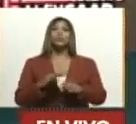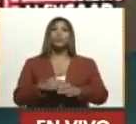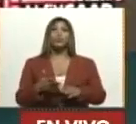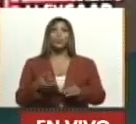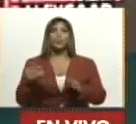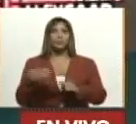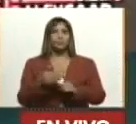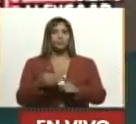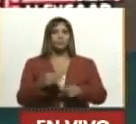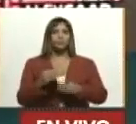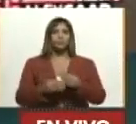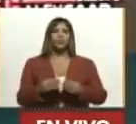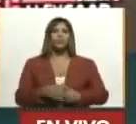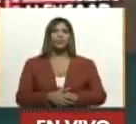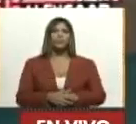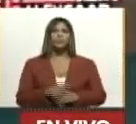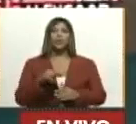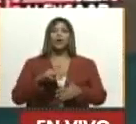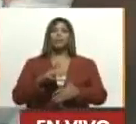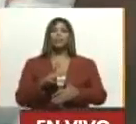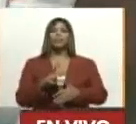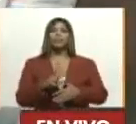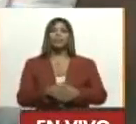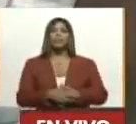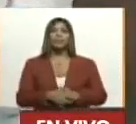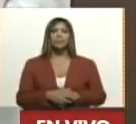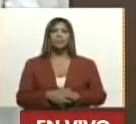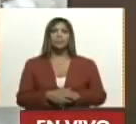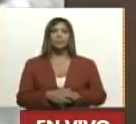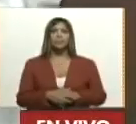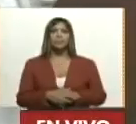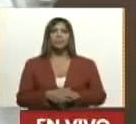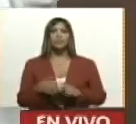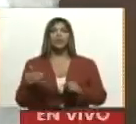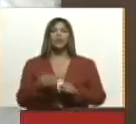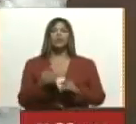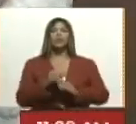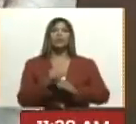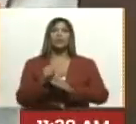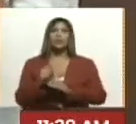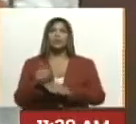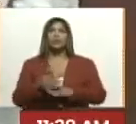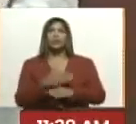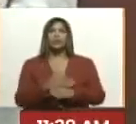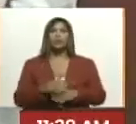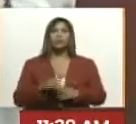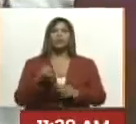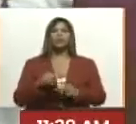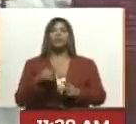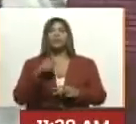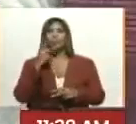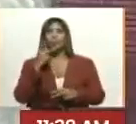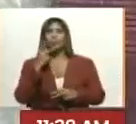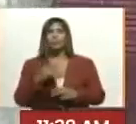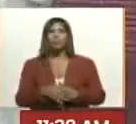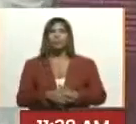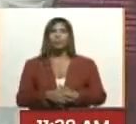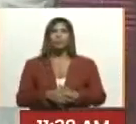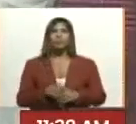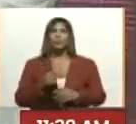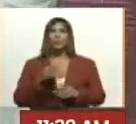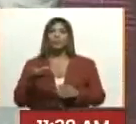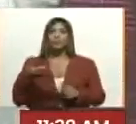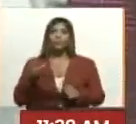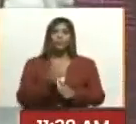persecución que se ha dado en América Latina, sobre todo contra líderes, usted lo mencionaba allí, contra políticos. Si no logro atacar